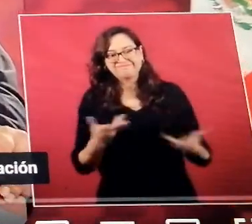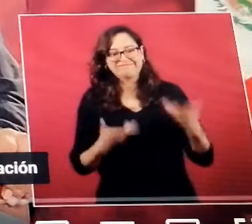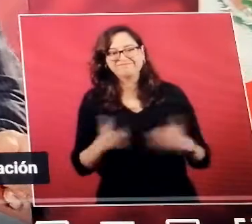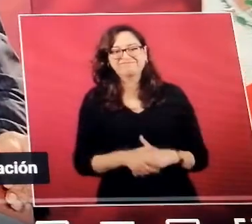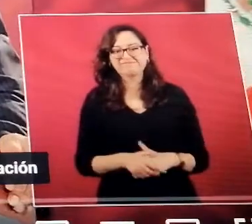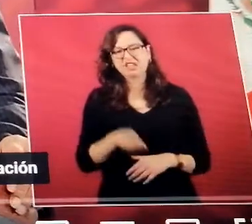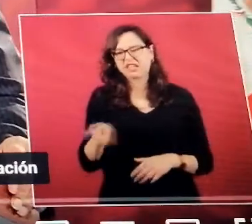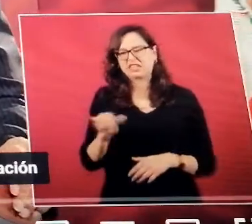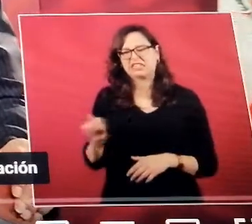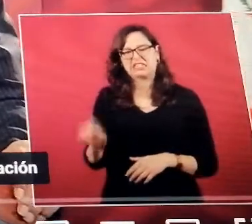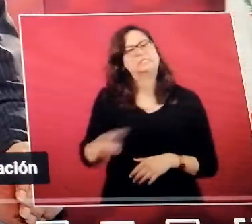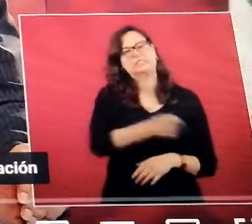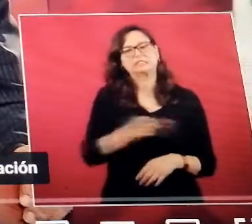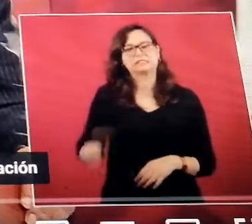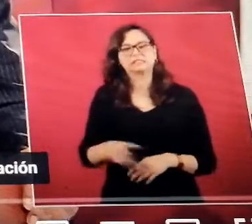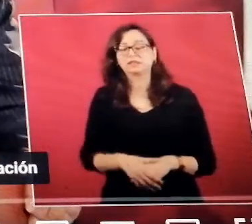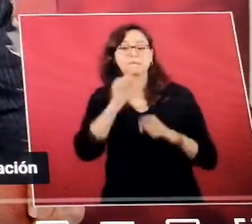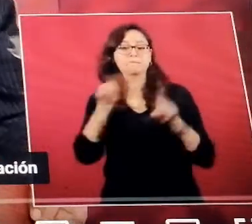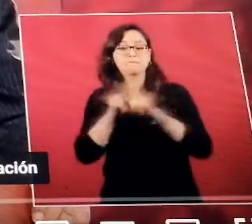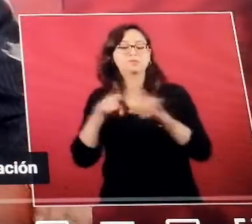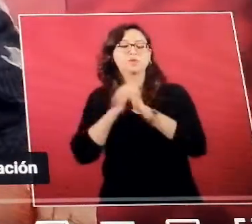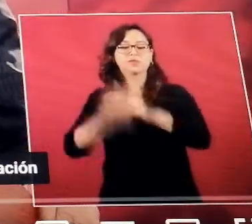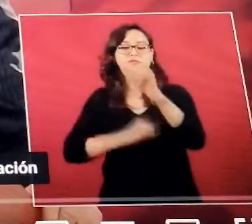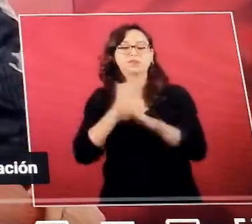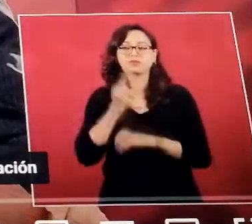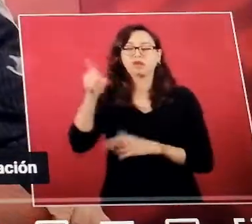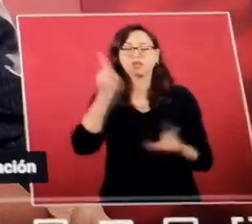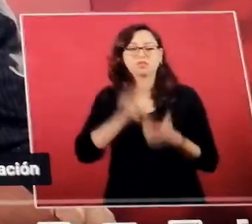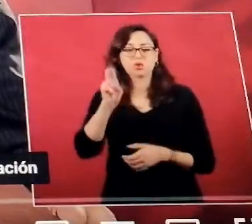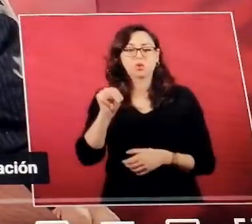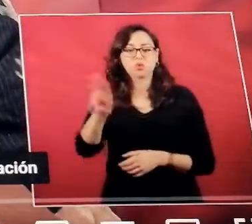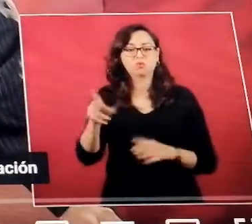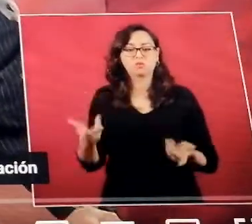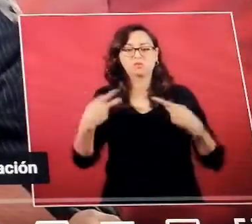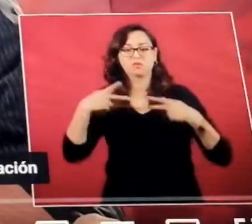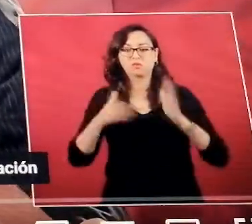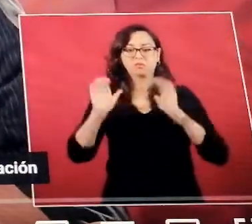no sé cuántos organismos. Todos los que trabajan ahí ganan muchísimo dinero.